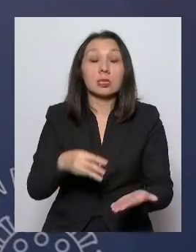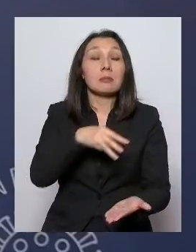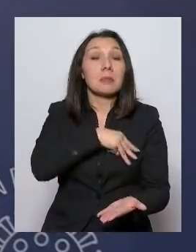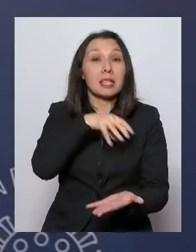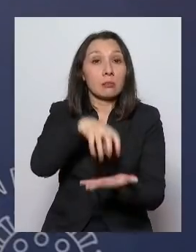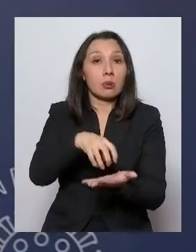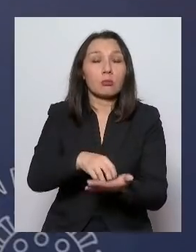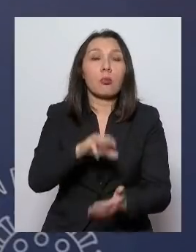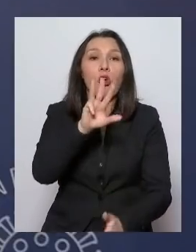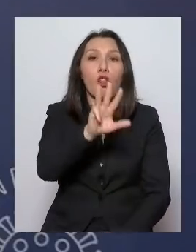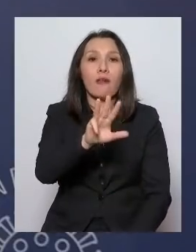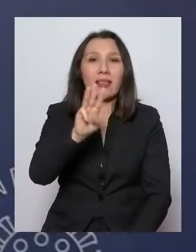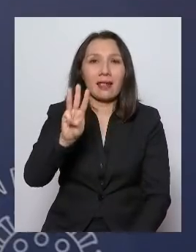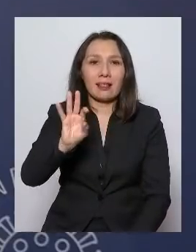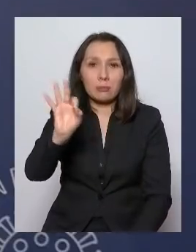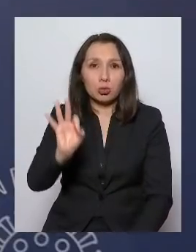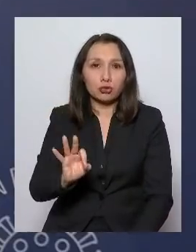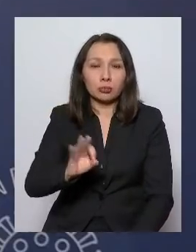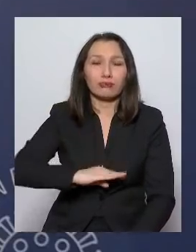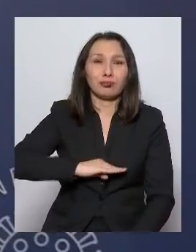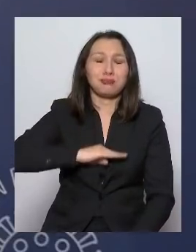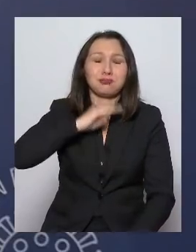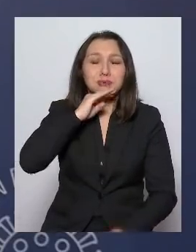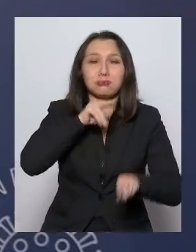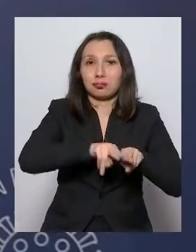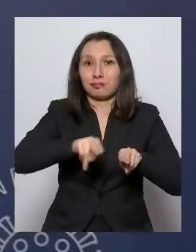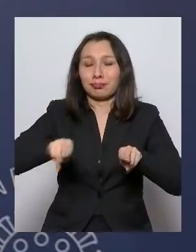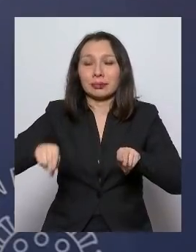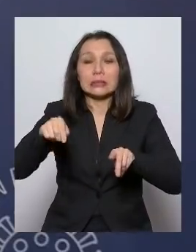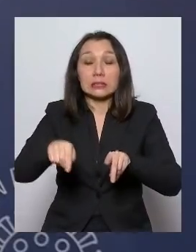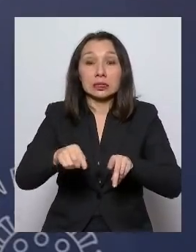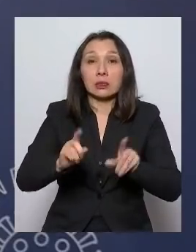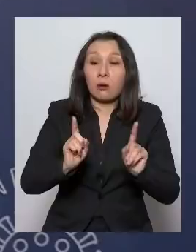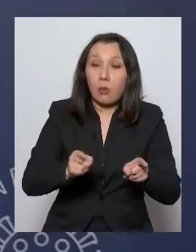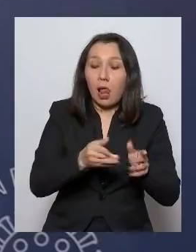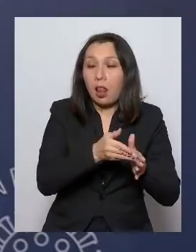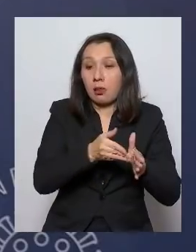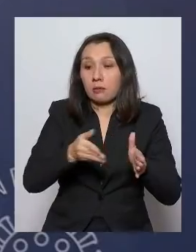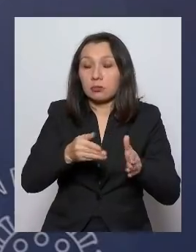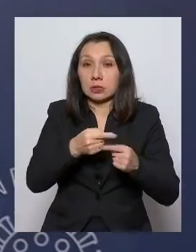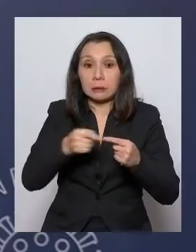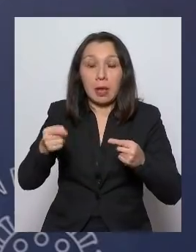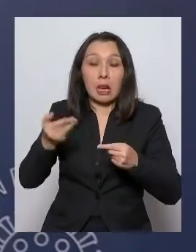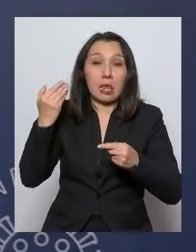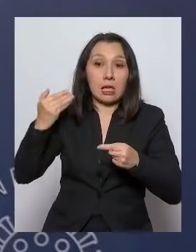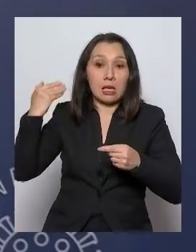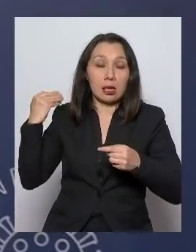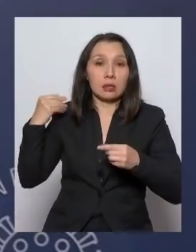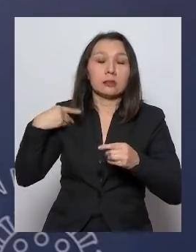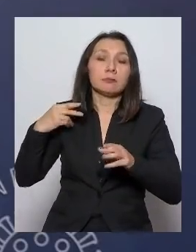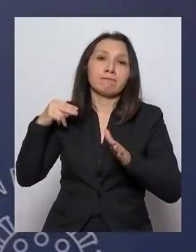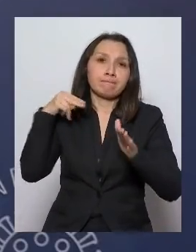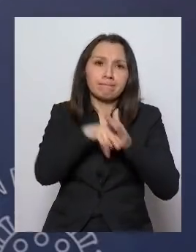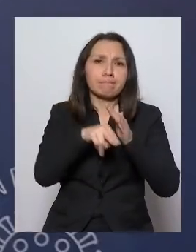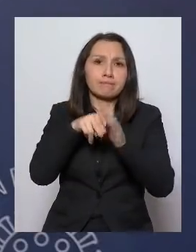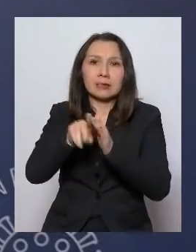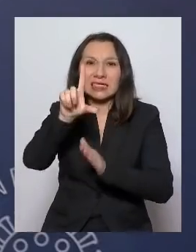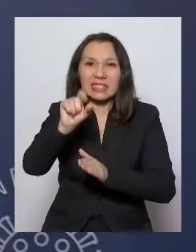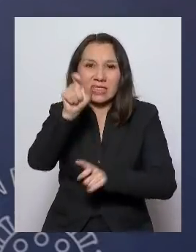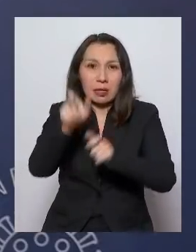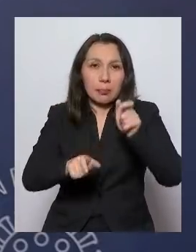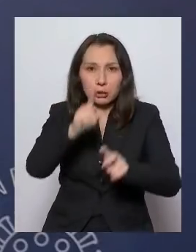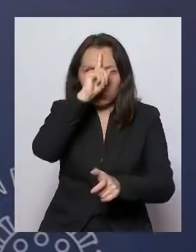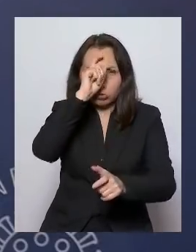de un 93%. Y a pesar de que durante las últimas semanas tuvimos un ingreso de 70